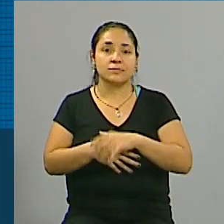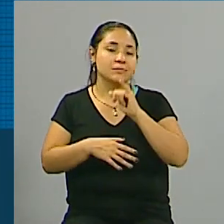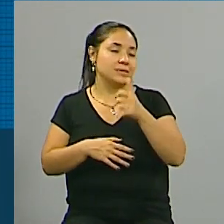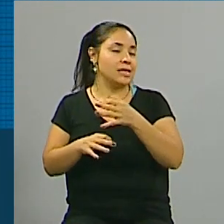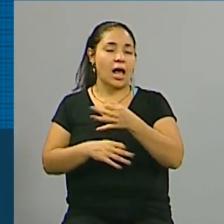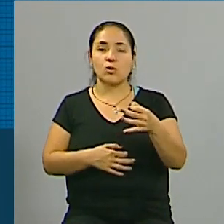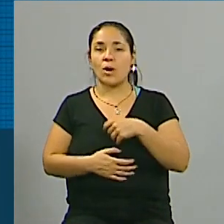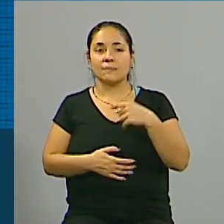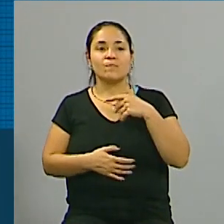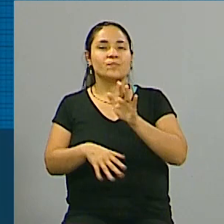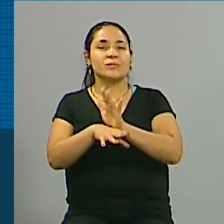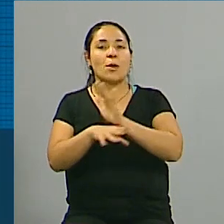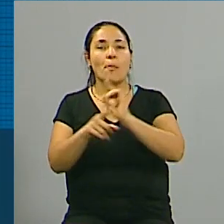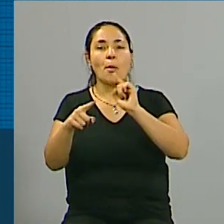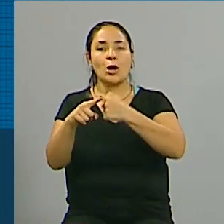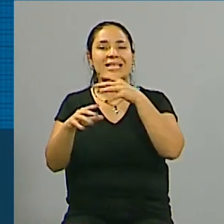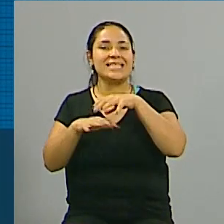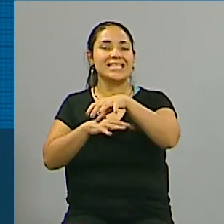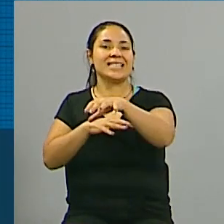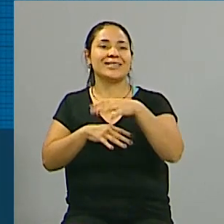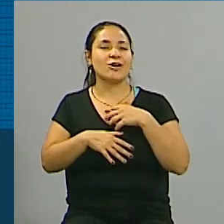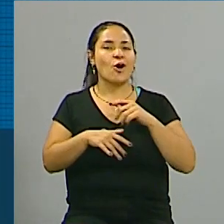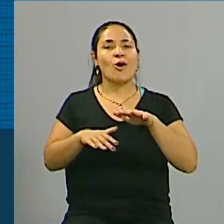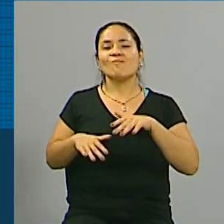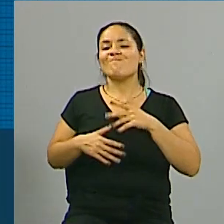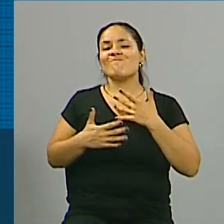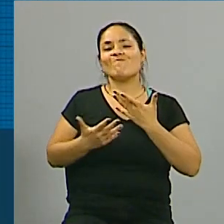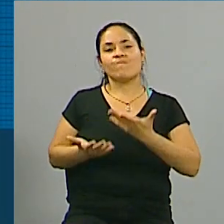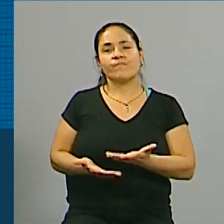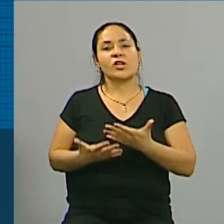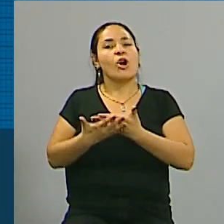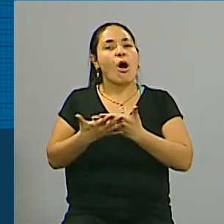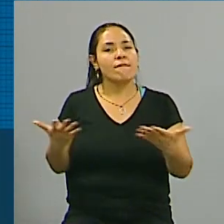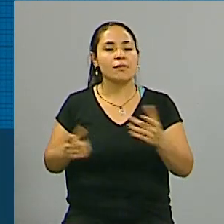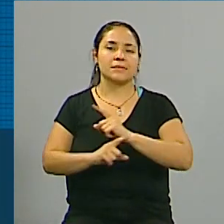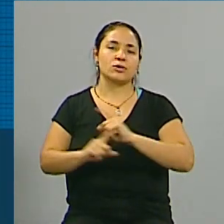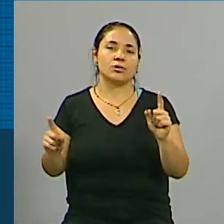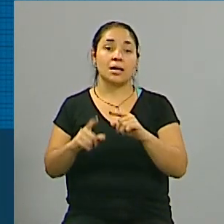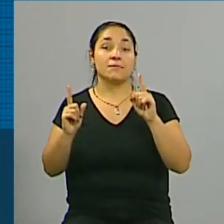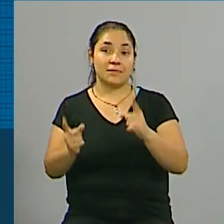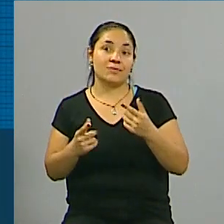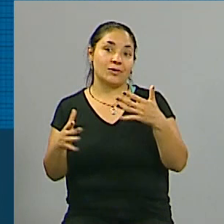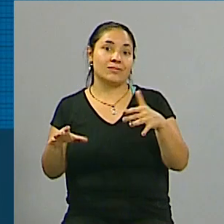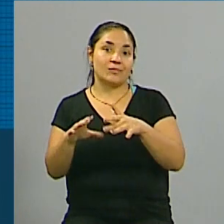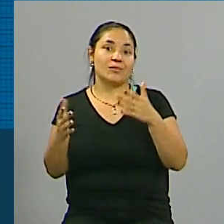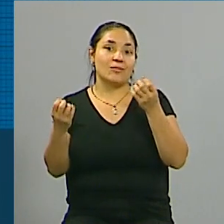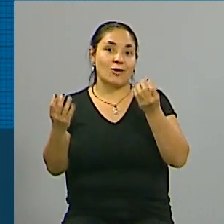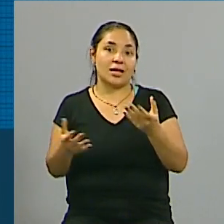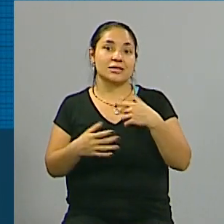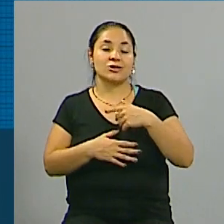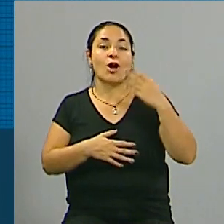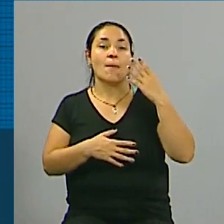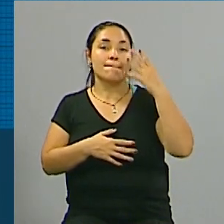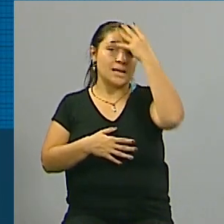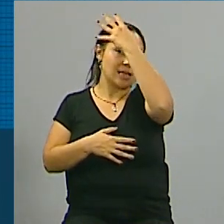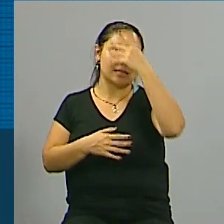política, y esto también es lo que ha repercutido en el auge de la imagen de Javier Milei, que va en contra de la casta